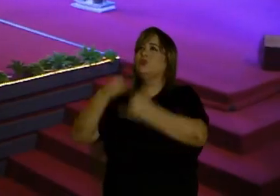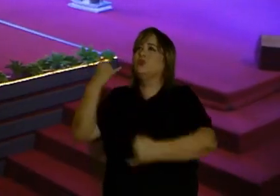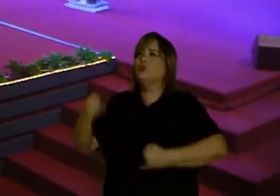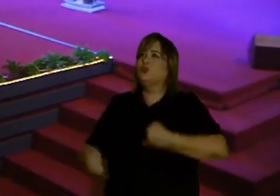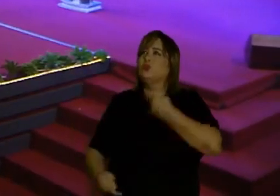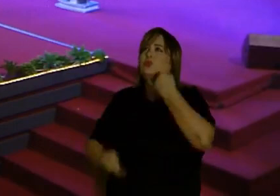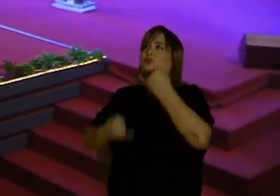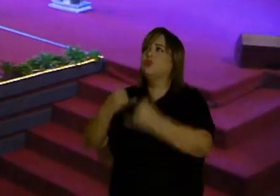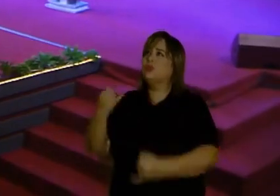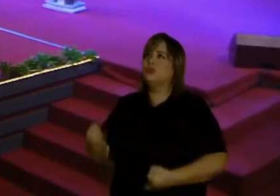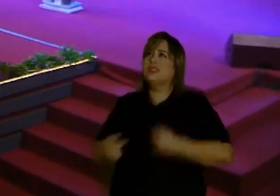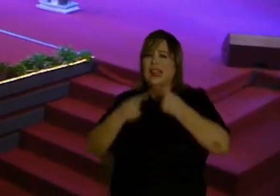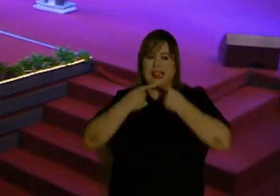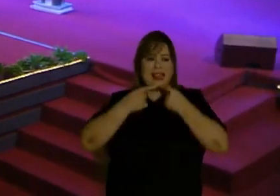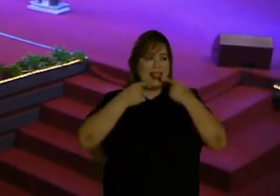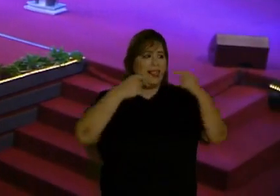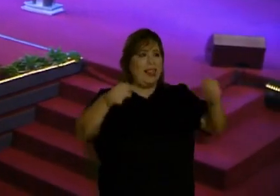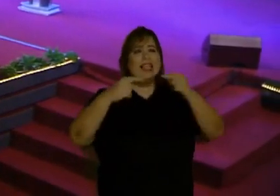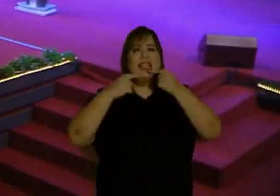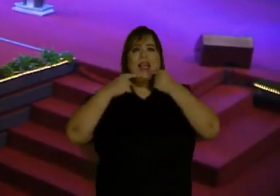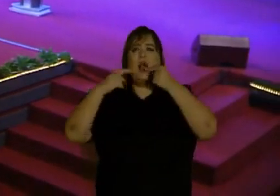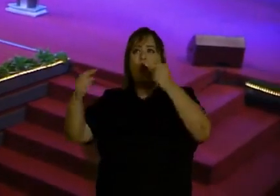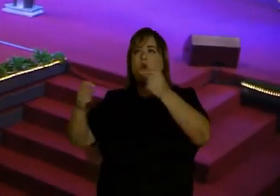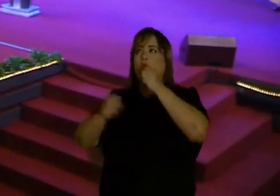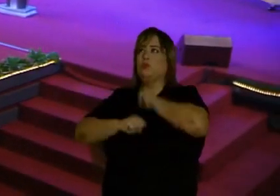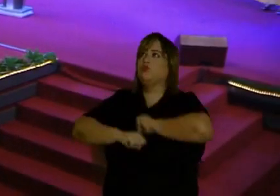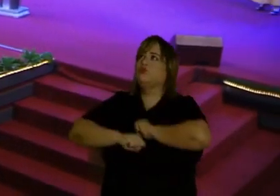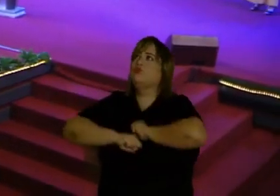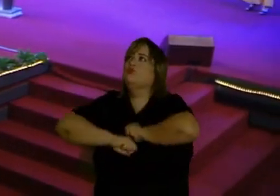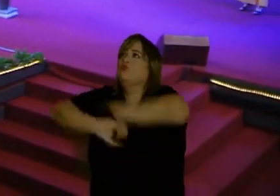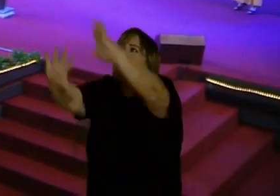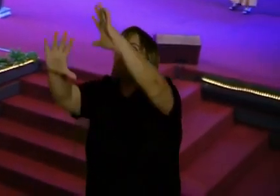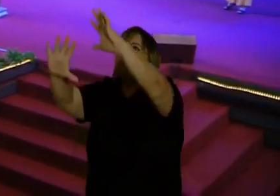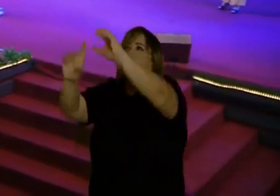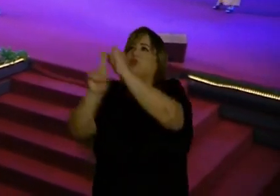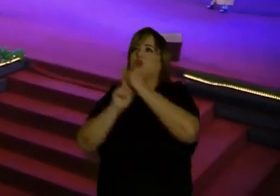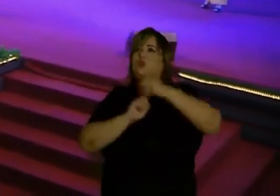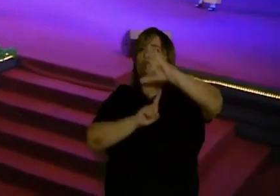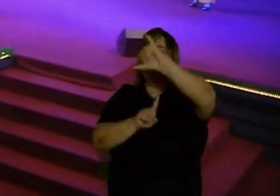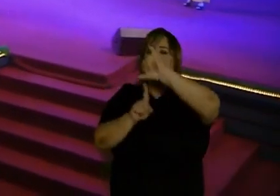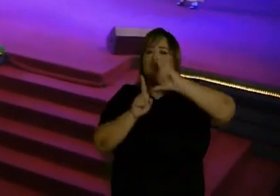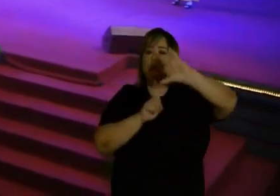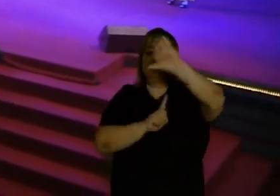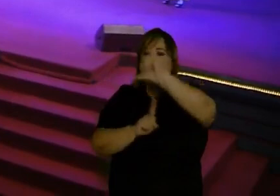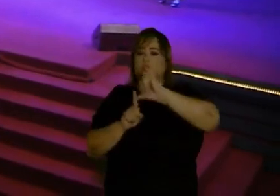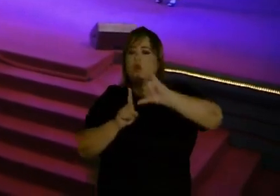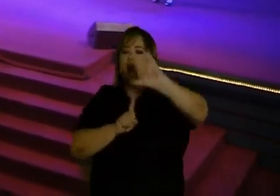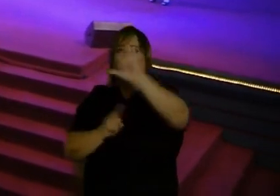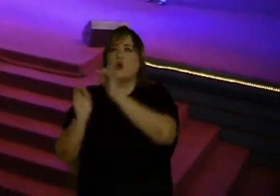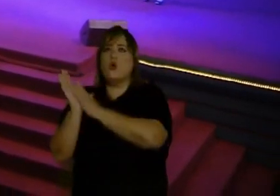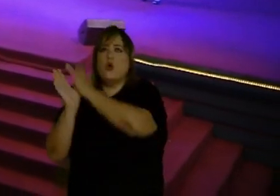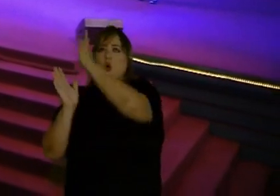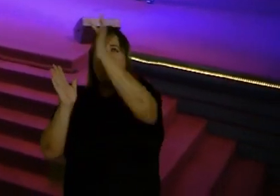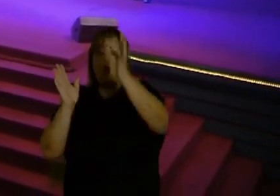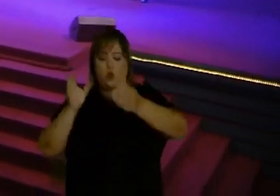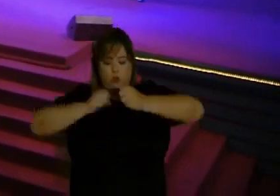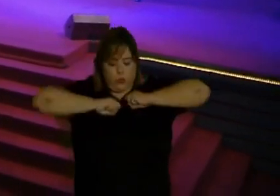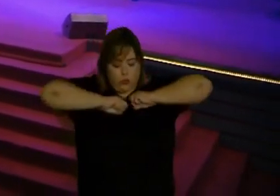anuncia algo se está soltando, la unción está incrementando, la gloria se está soltando.